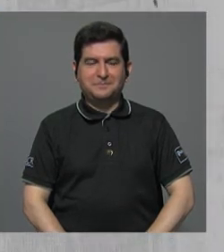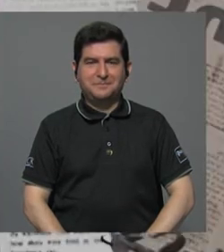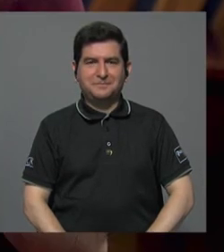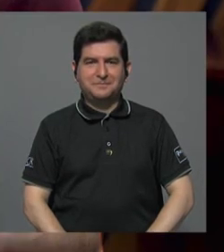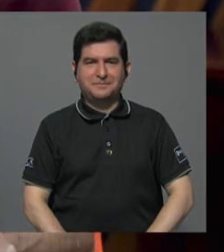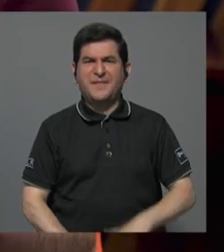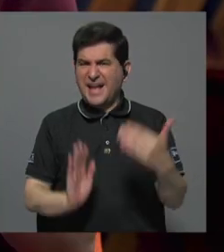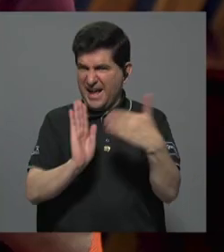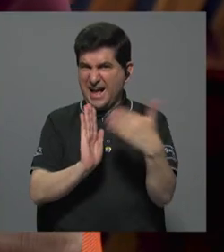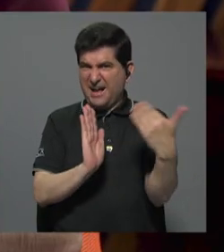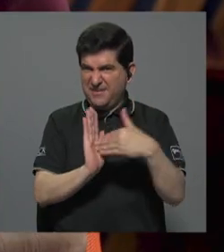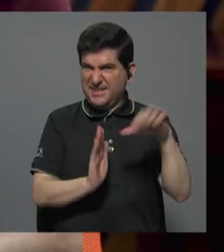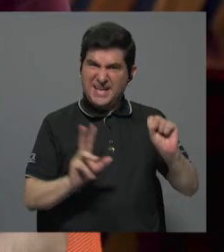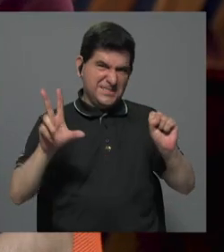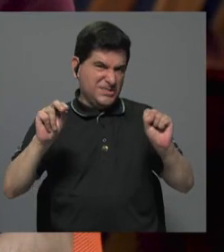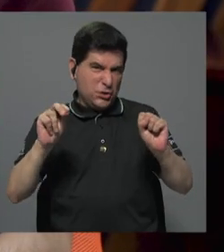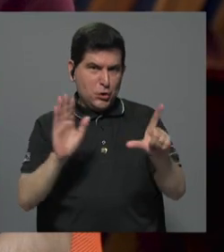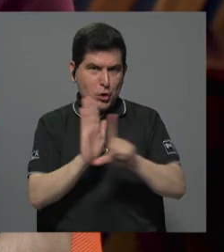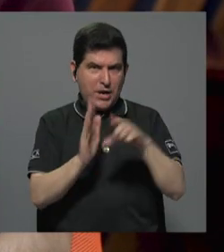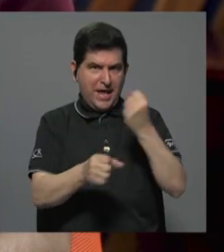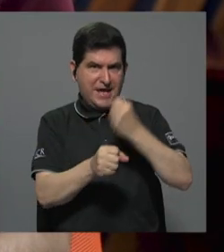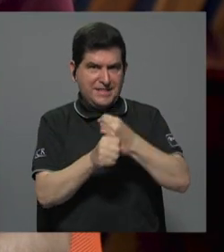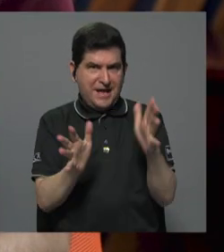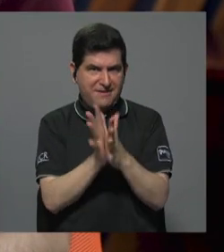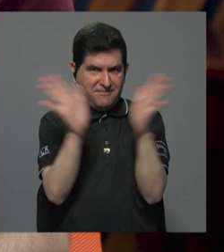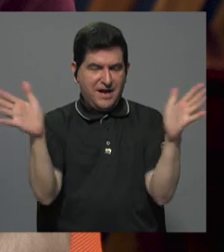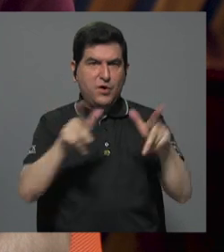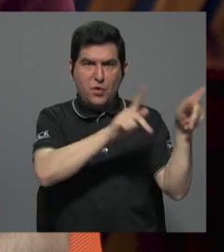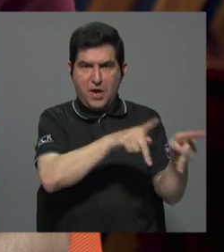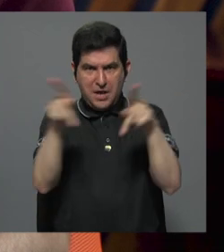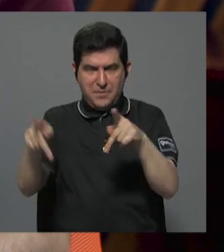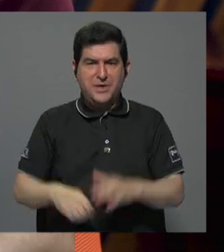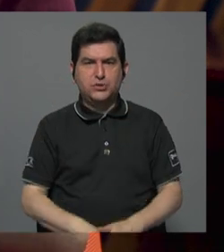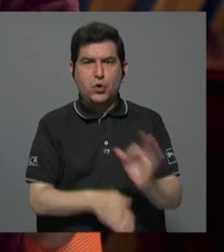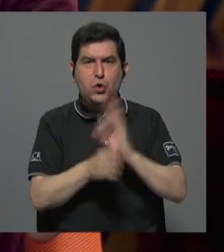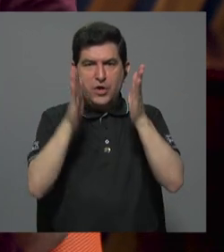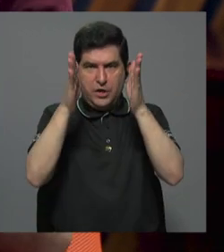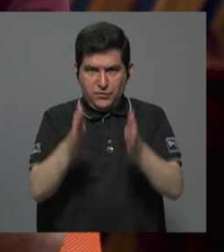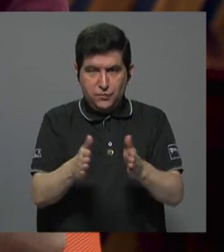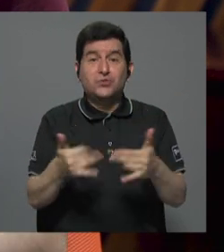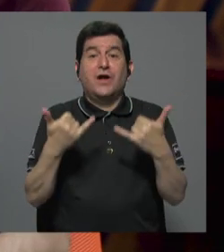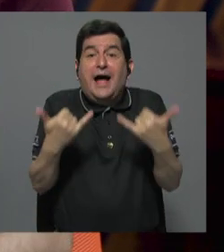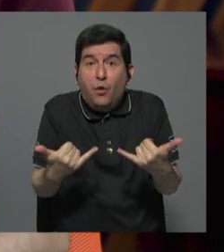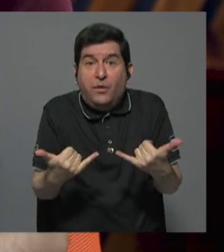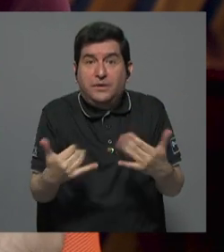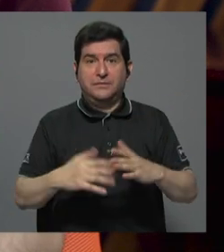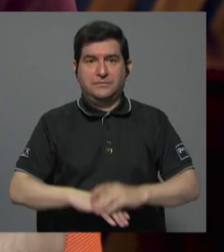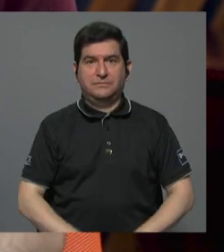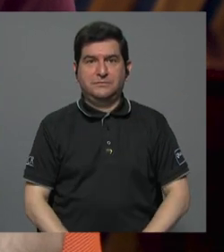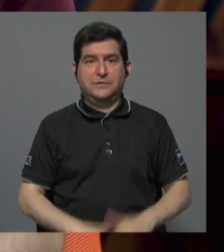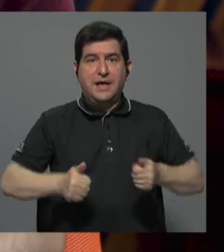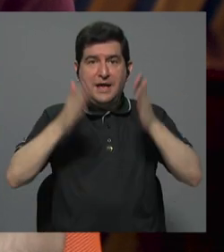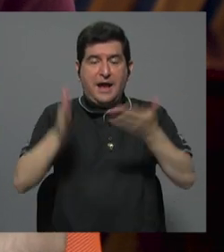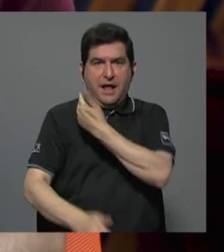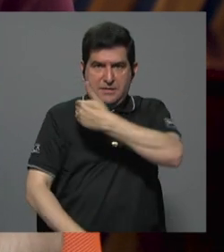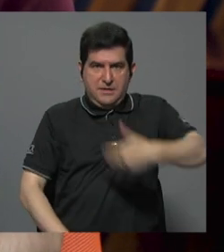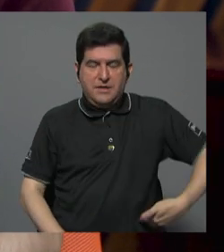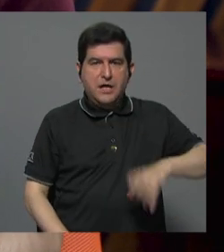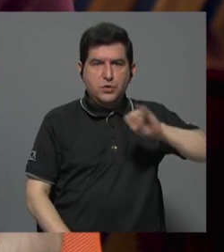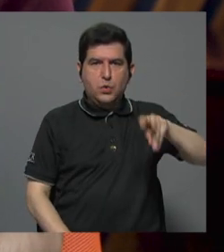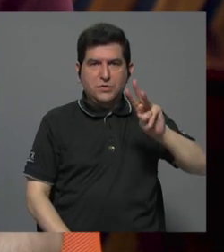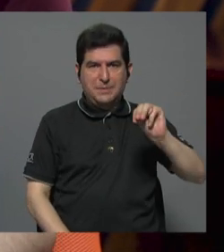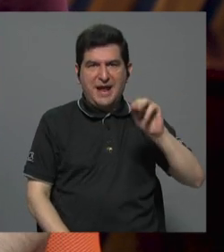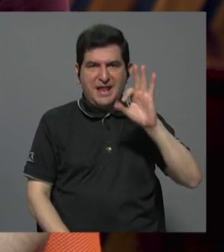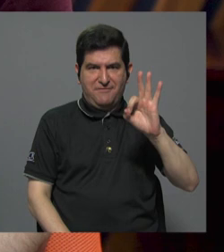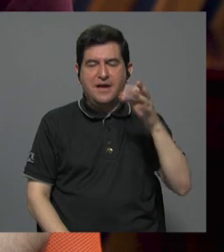afectaría o no la ley de empleo público a las personas que son funcionarias hoy el candidato presidencial josé maría